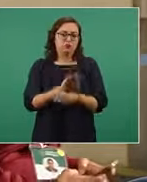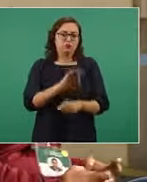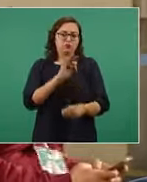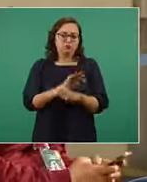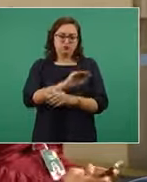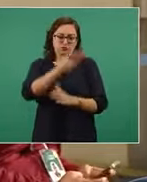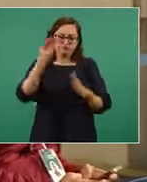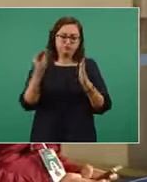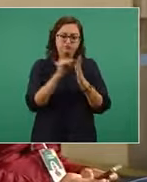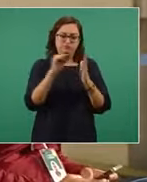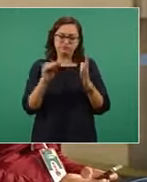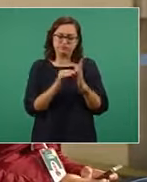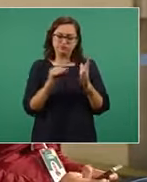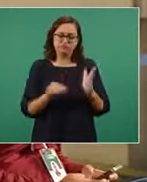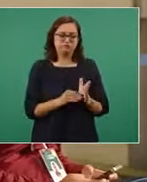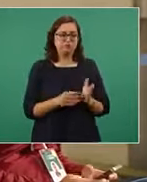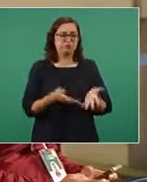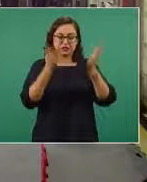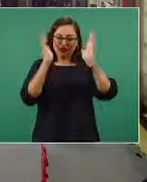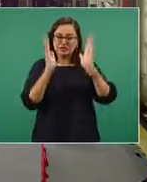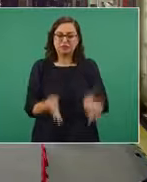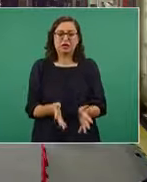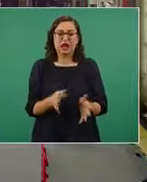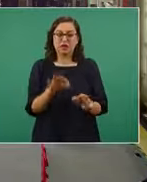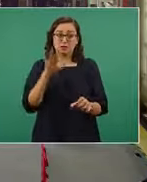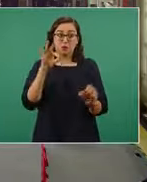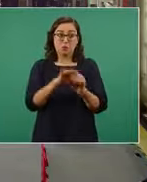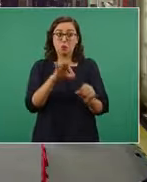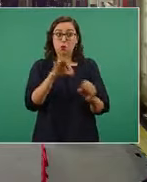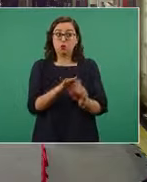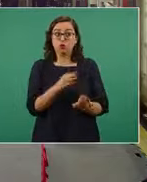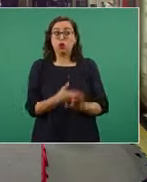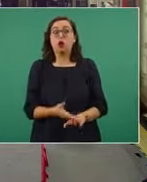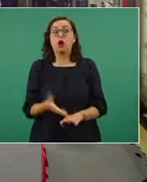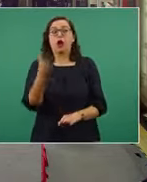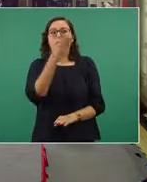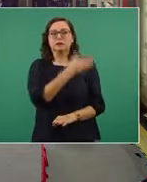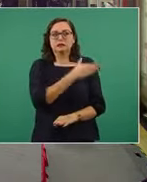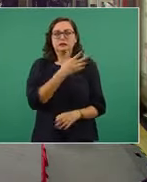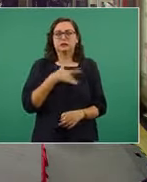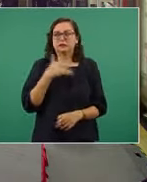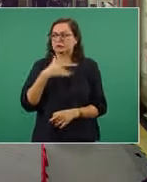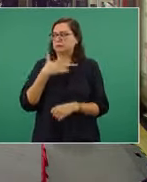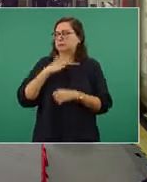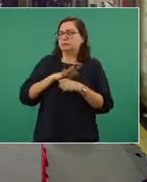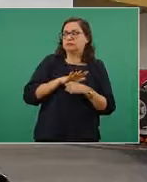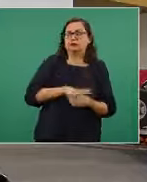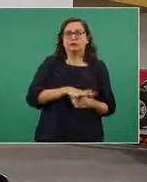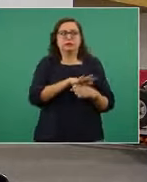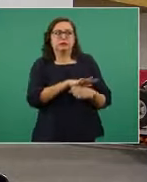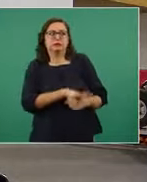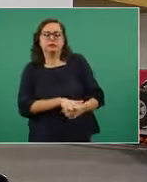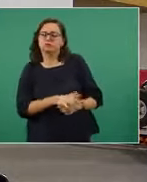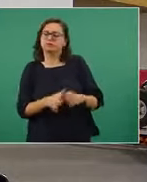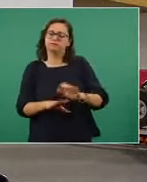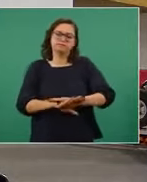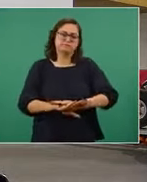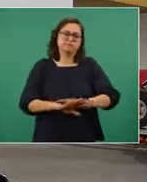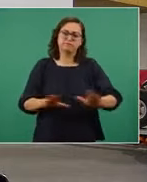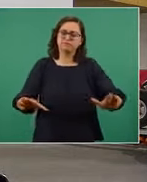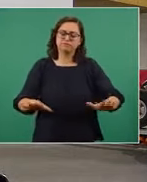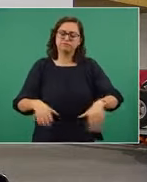sin condiciones y que sean congruentes con su voto original, sin ceder a presiones de intereses y gustos